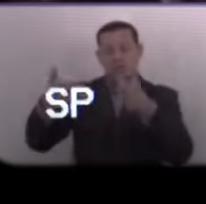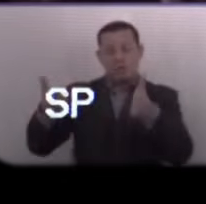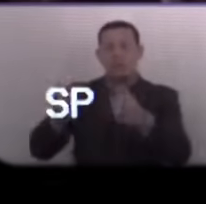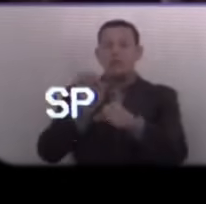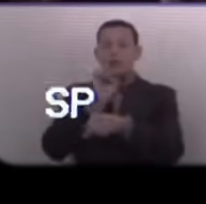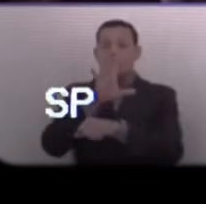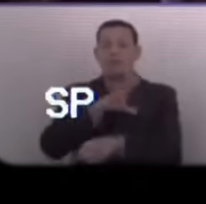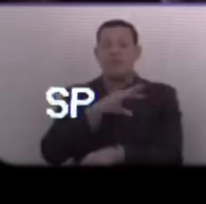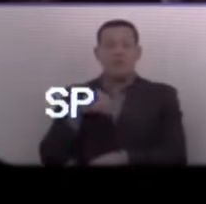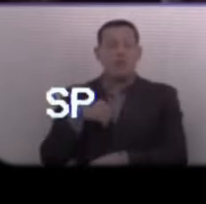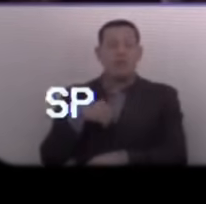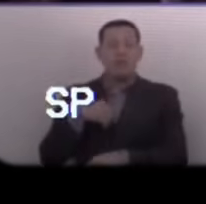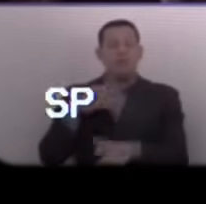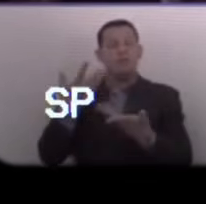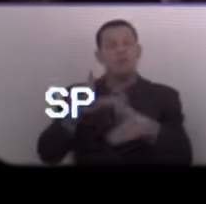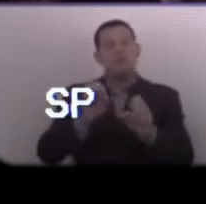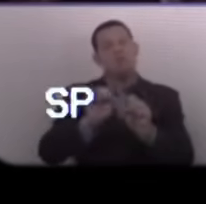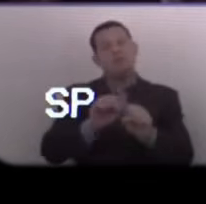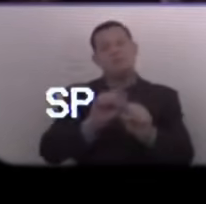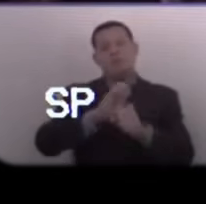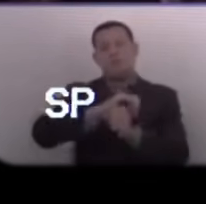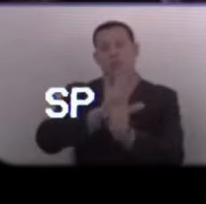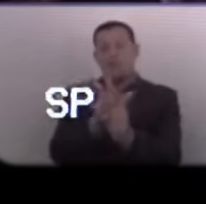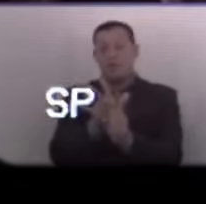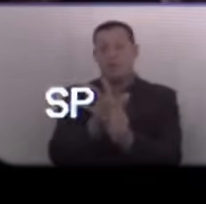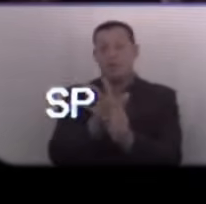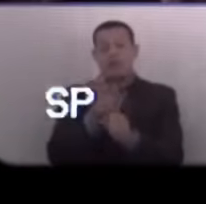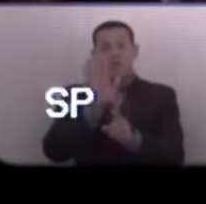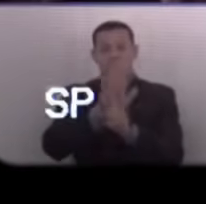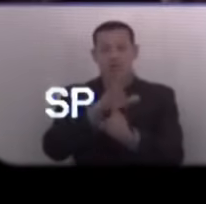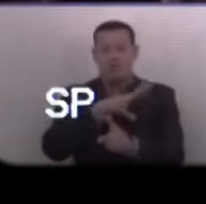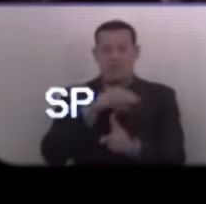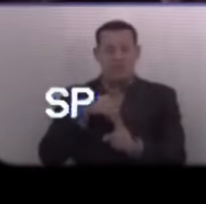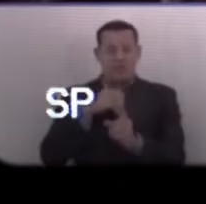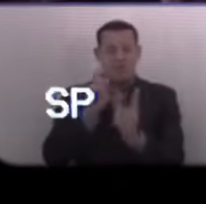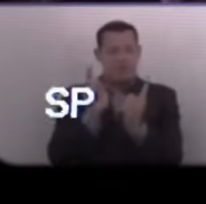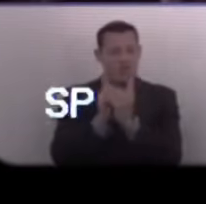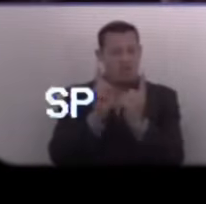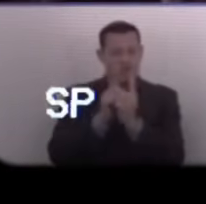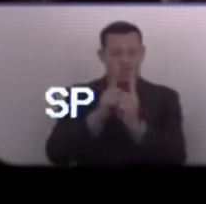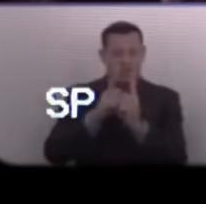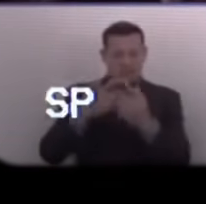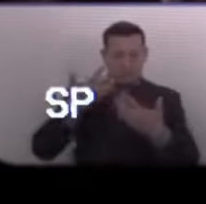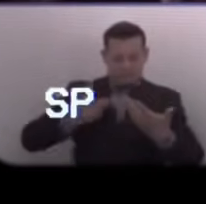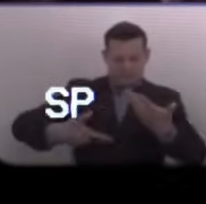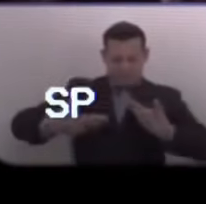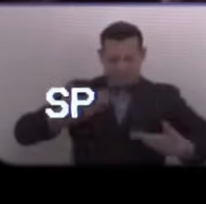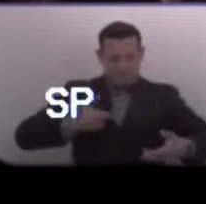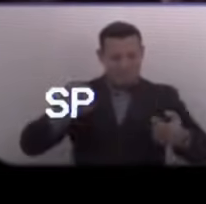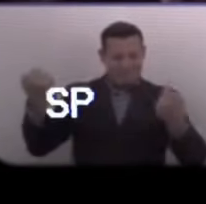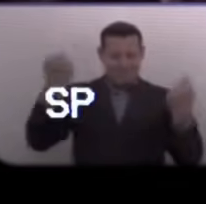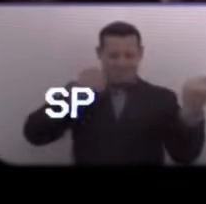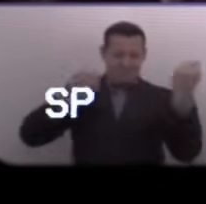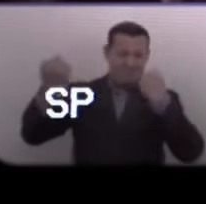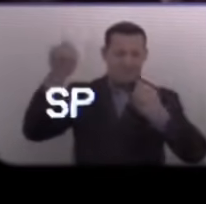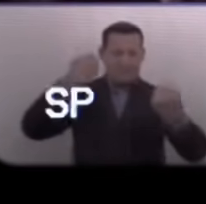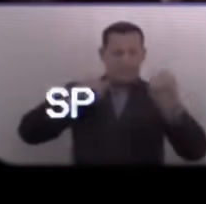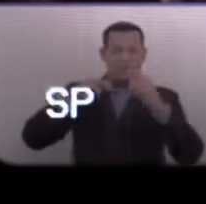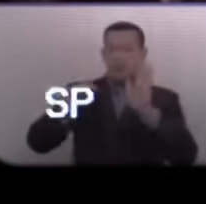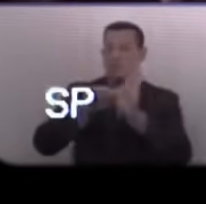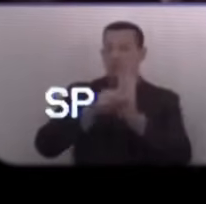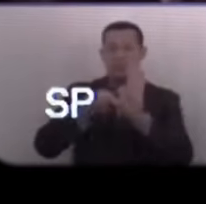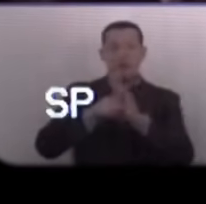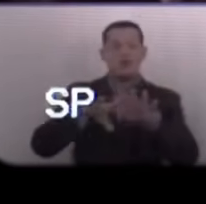la familia que había fallecido por COVID. Pero su familia encontró en el cuerpo marcas de una golpiza y se negaron